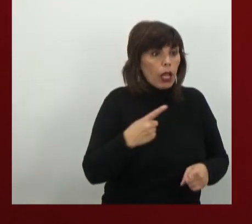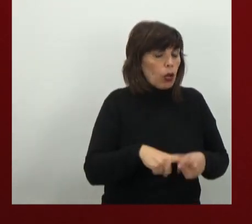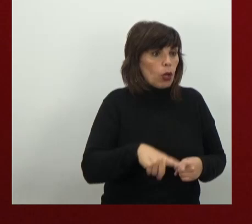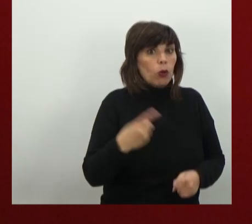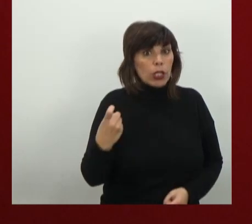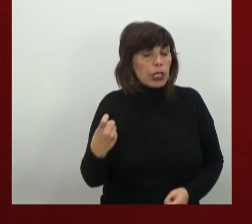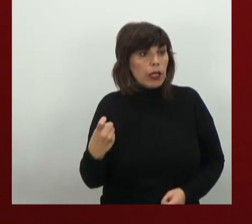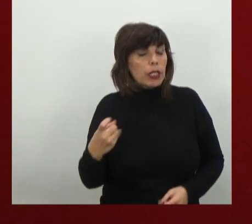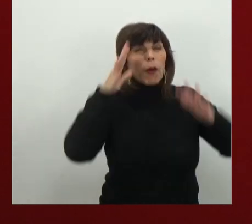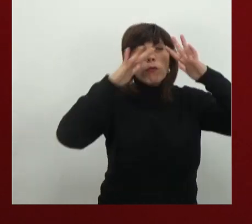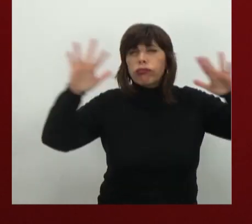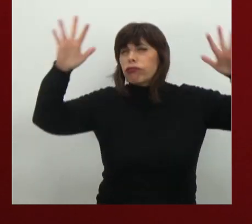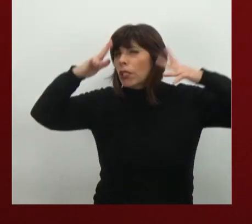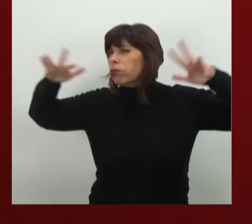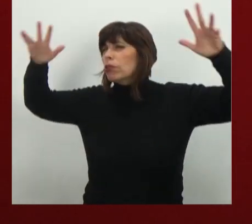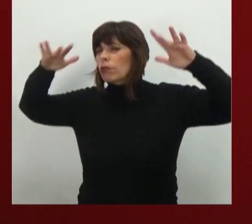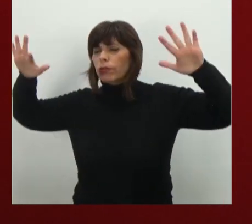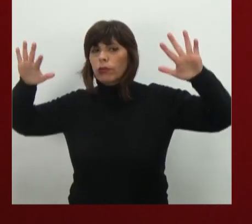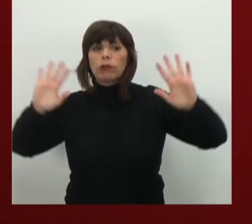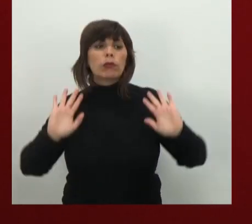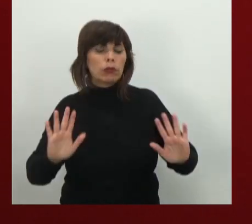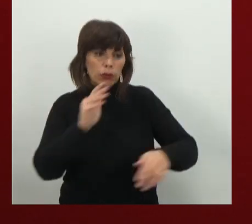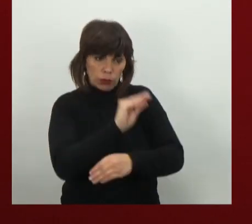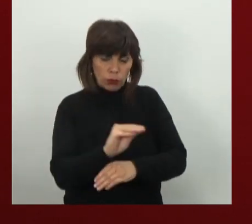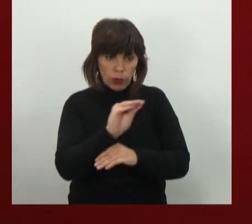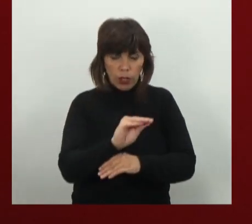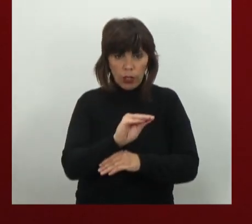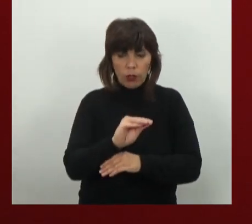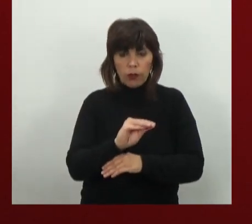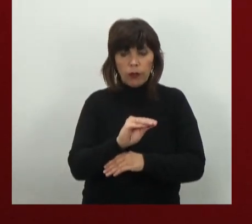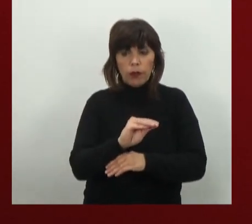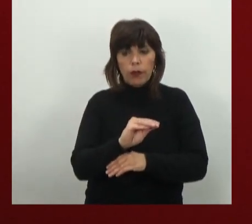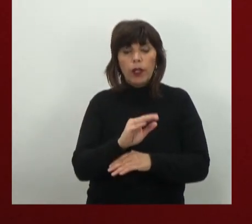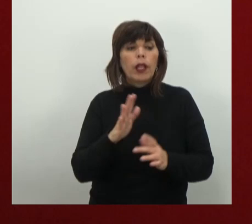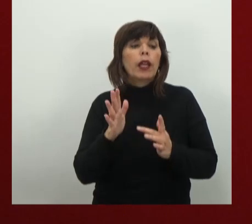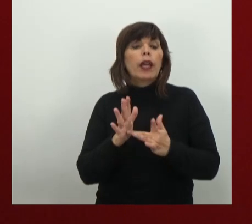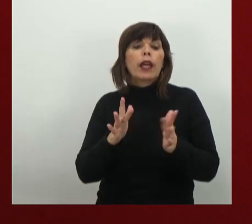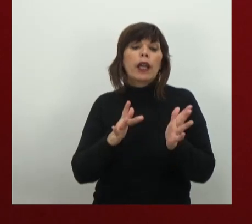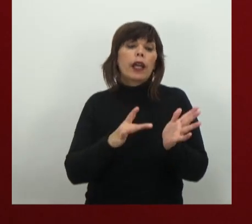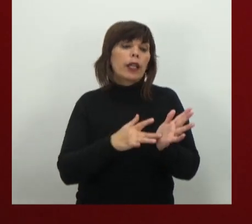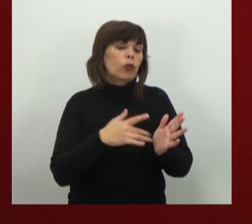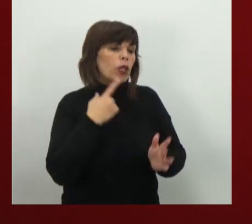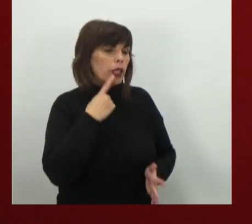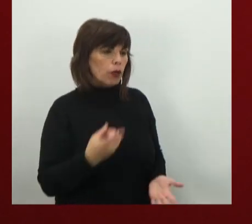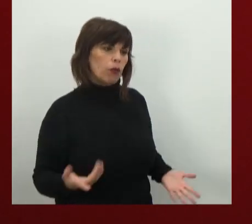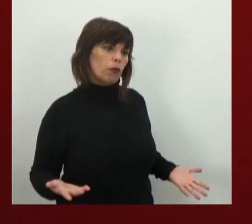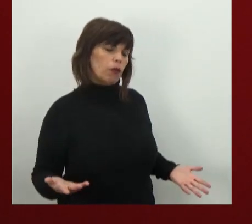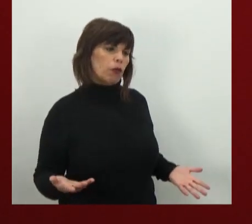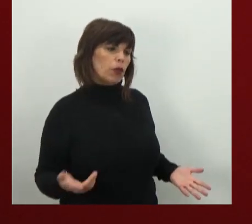Y tienes que tener cuidado, porque cuando dice Jesucristo, Marta, estás afanada, turbada,